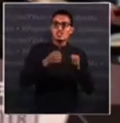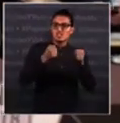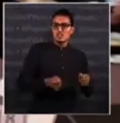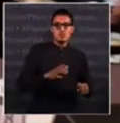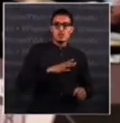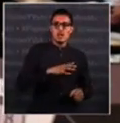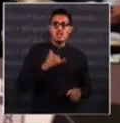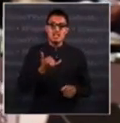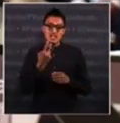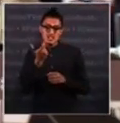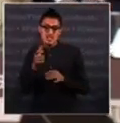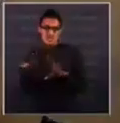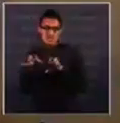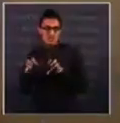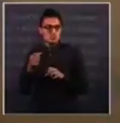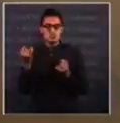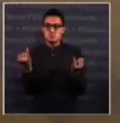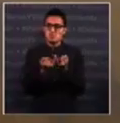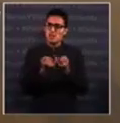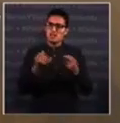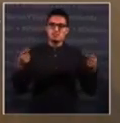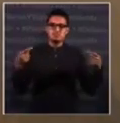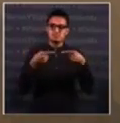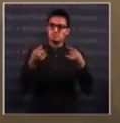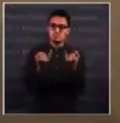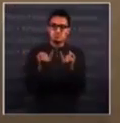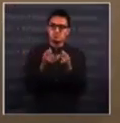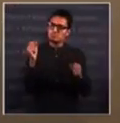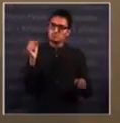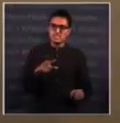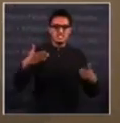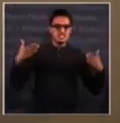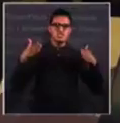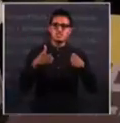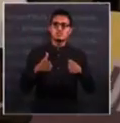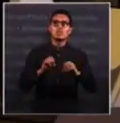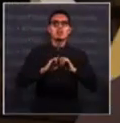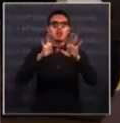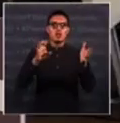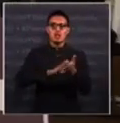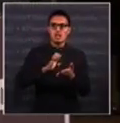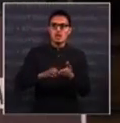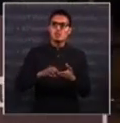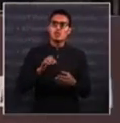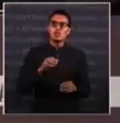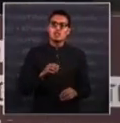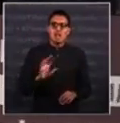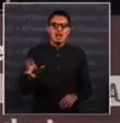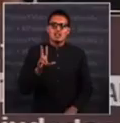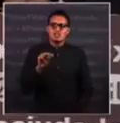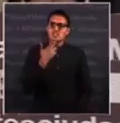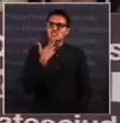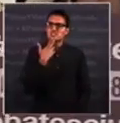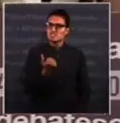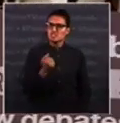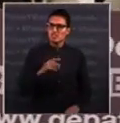de la mano. Un claro ejemplo de que el sistema ya no funciona, que no está